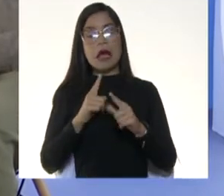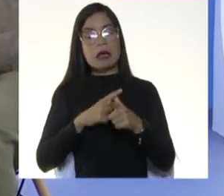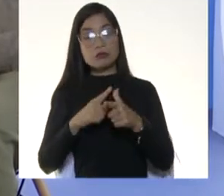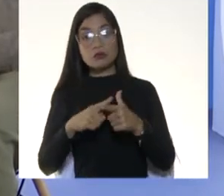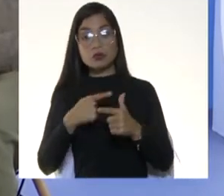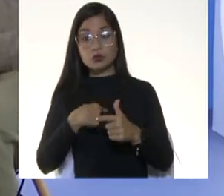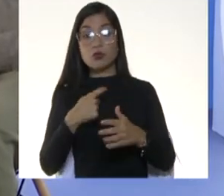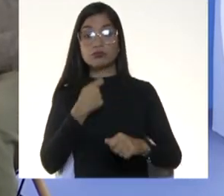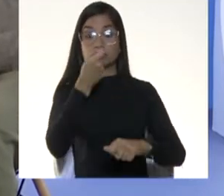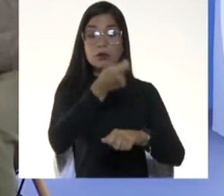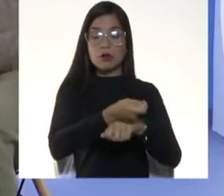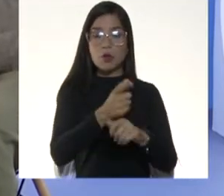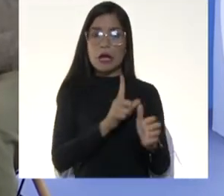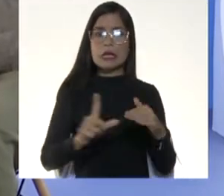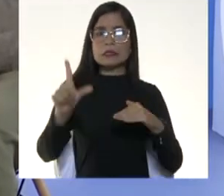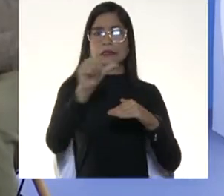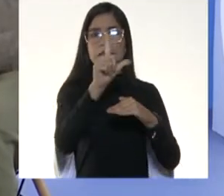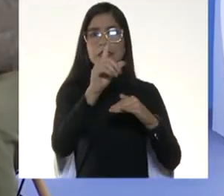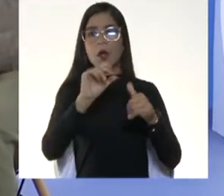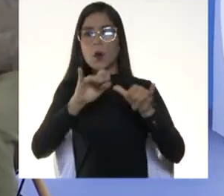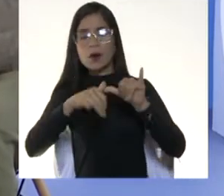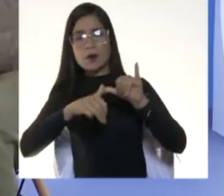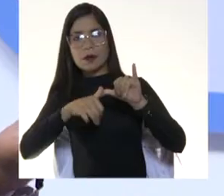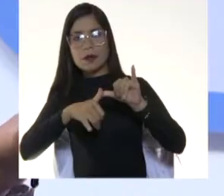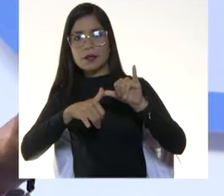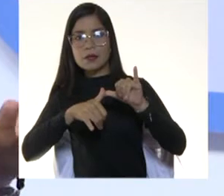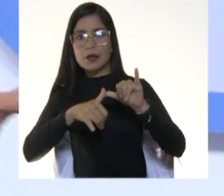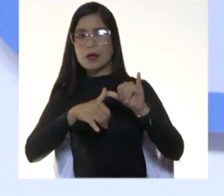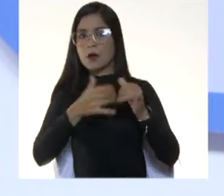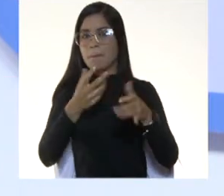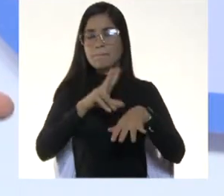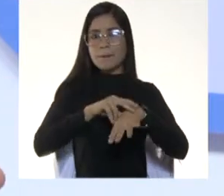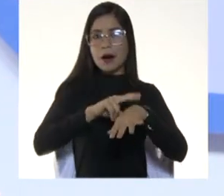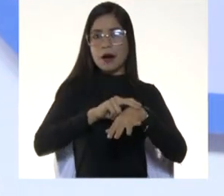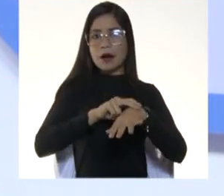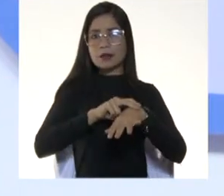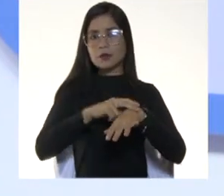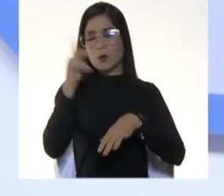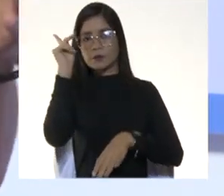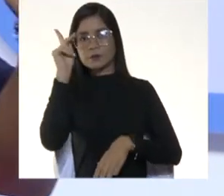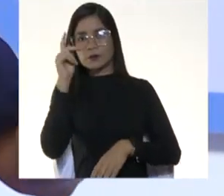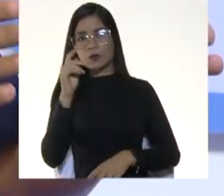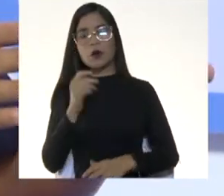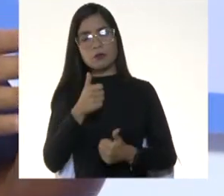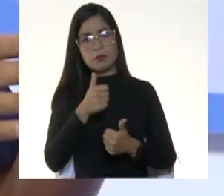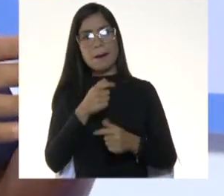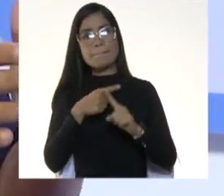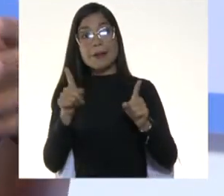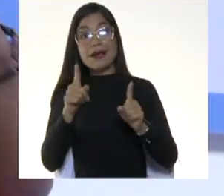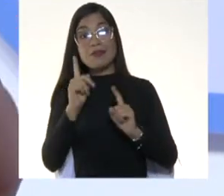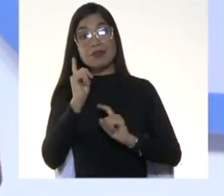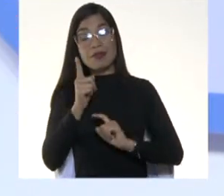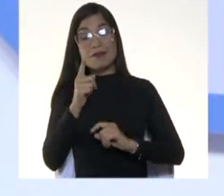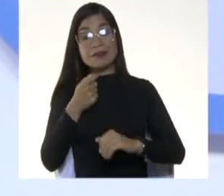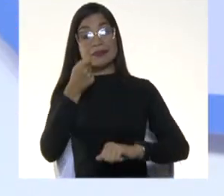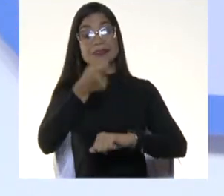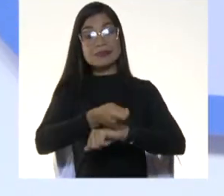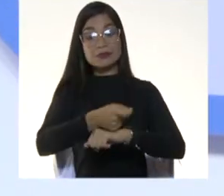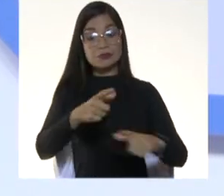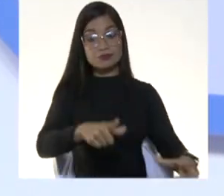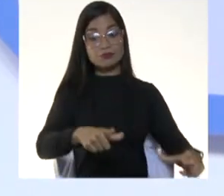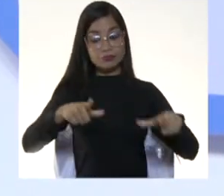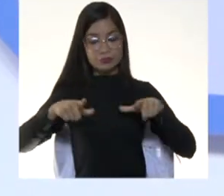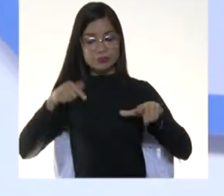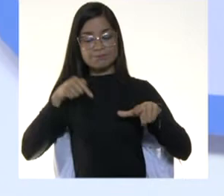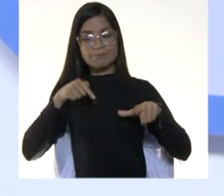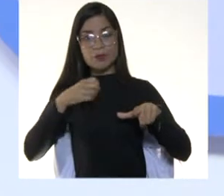No, es que ese título es para ser un buen ciudadano, el título es para ser ciudadano. Y la pedagogía productiva, que es quizás el tema que le